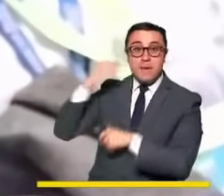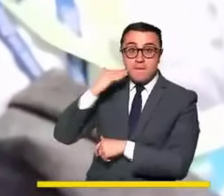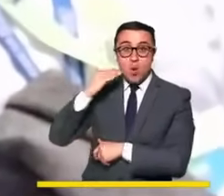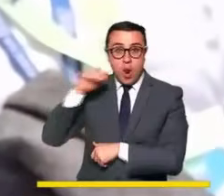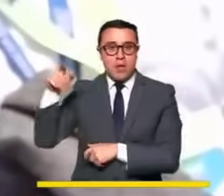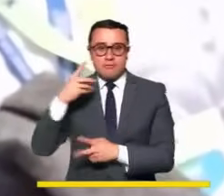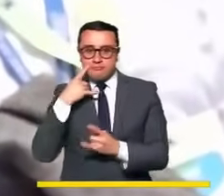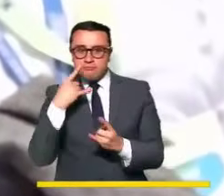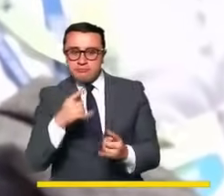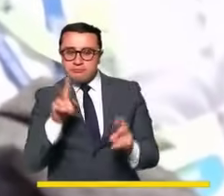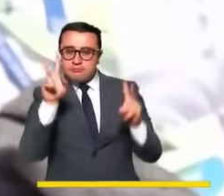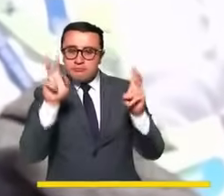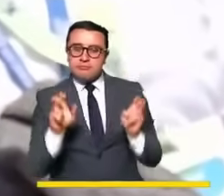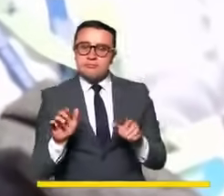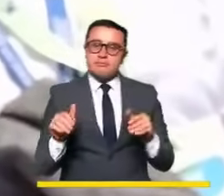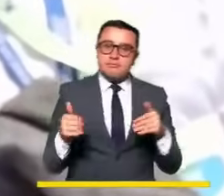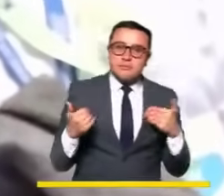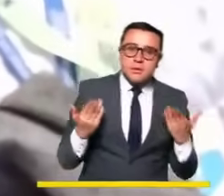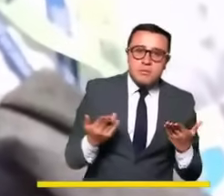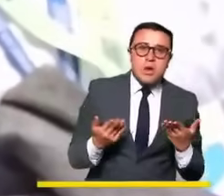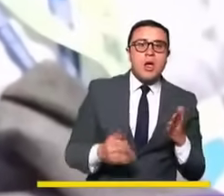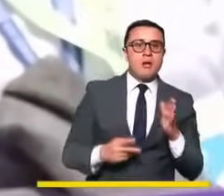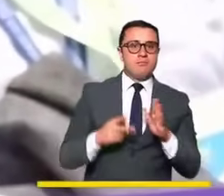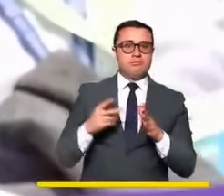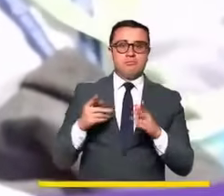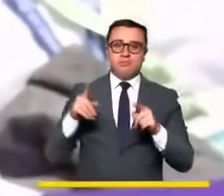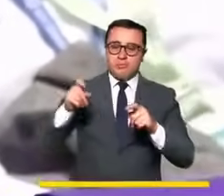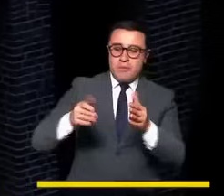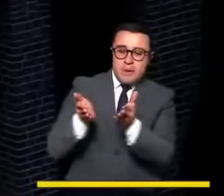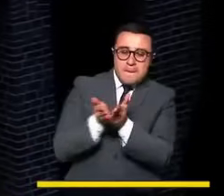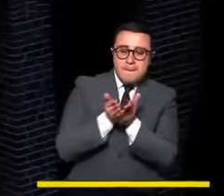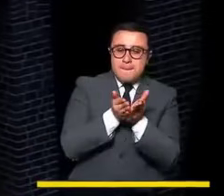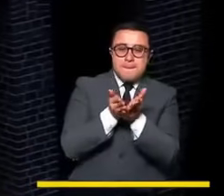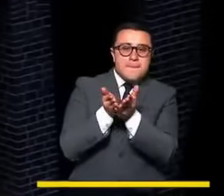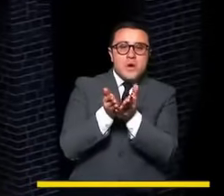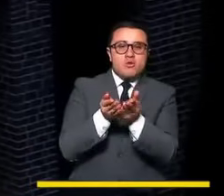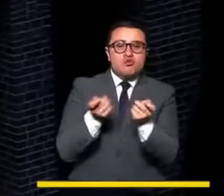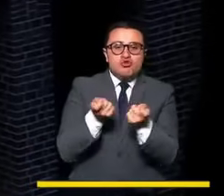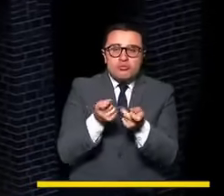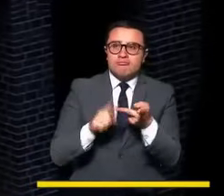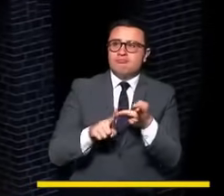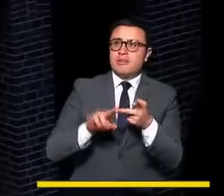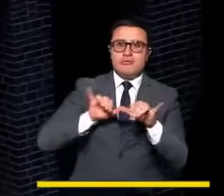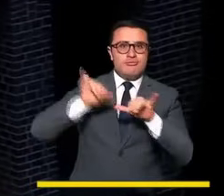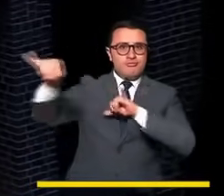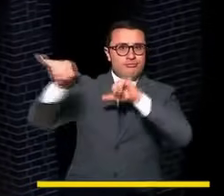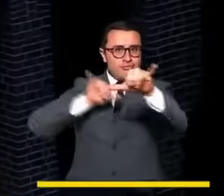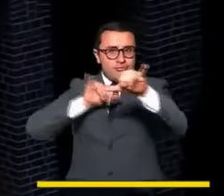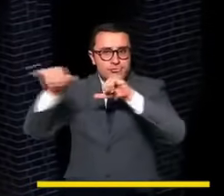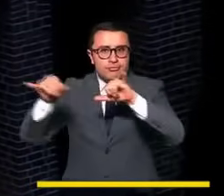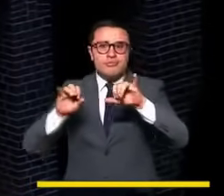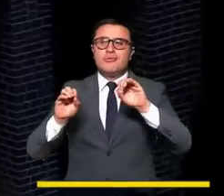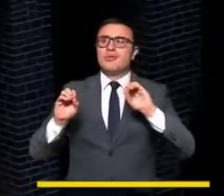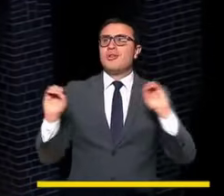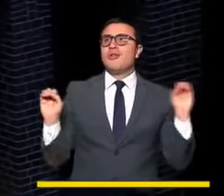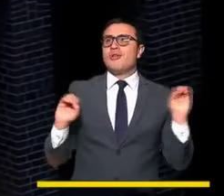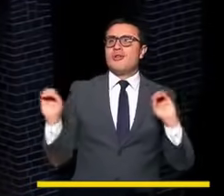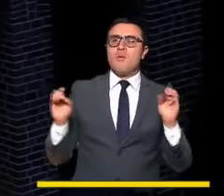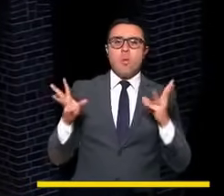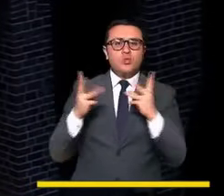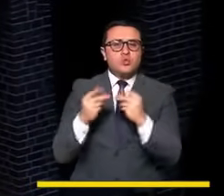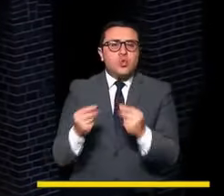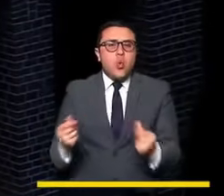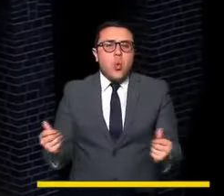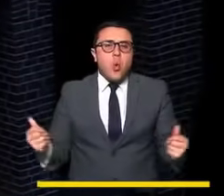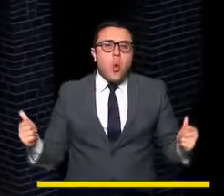tema. El método es el ferry, son el aéreo. Hay métodos más suaves con